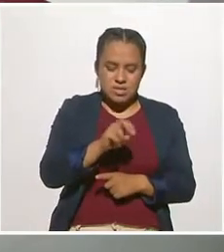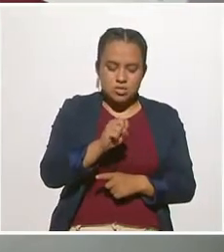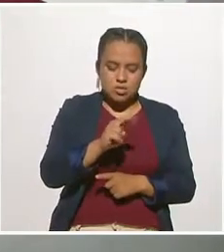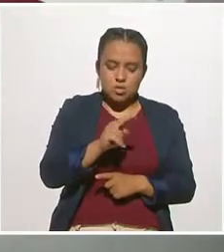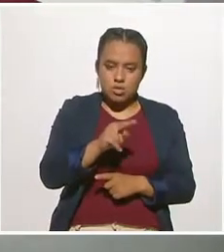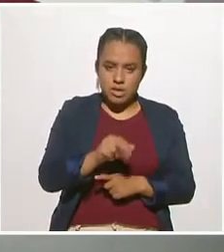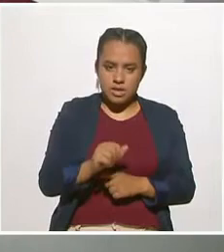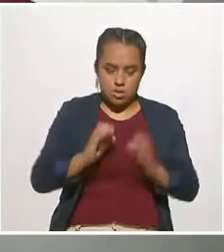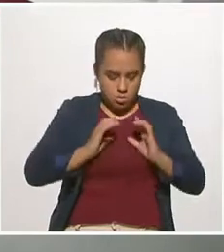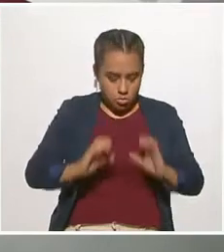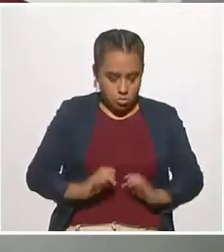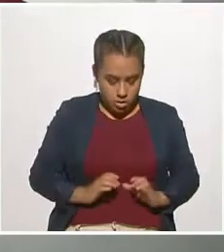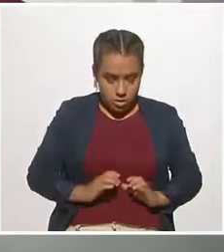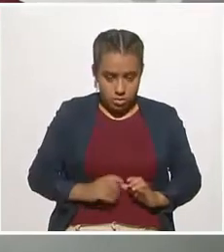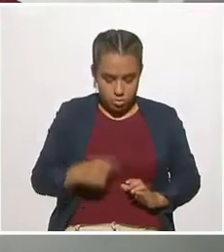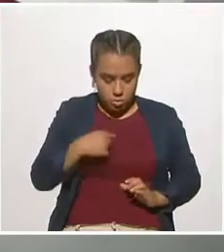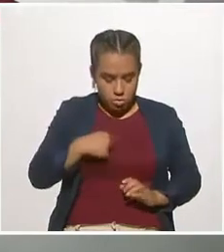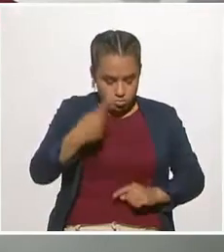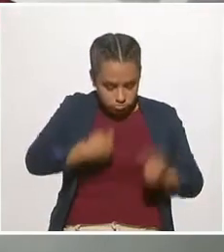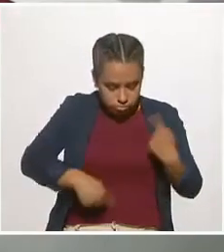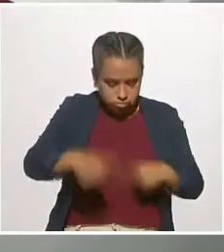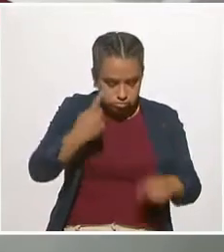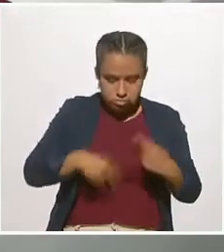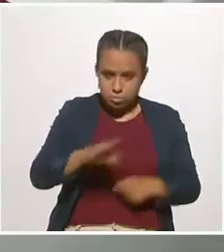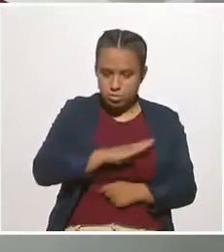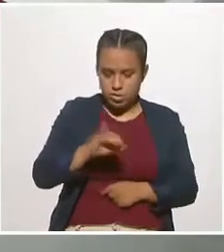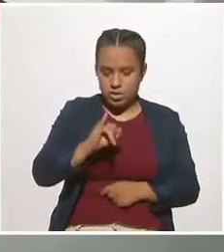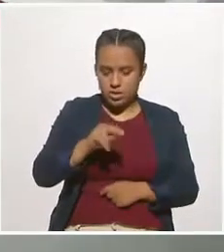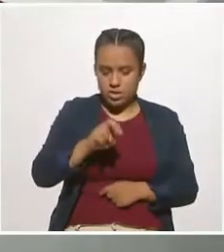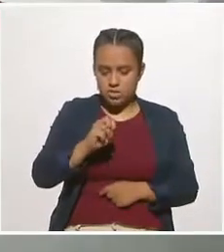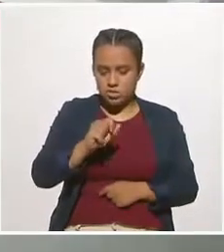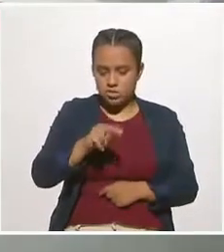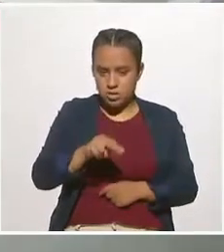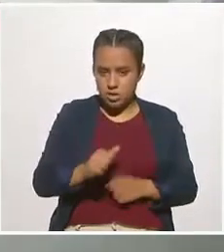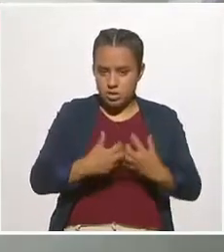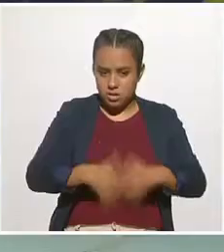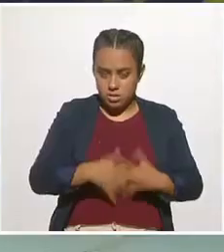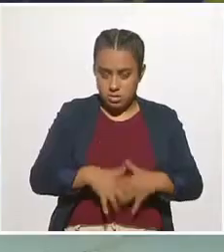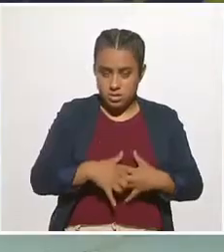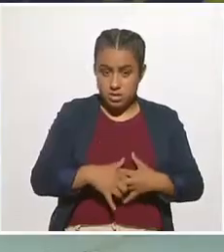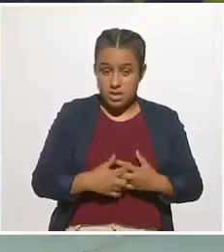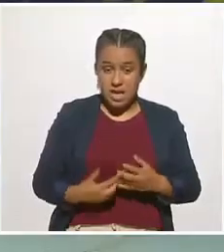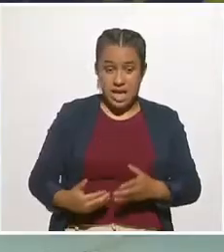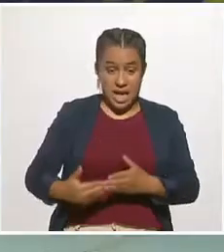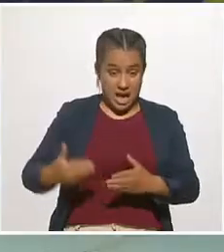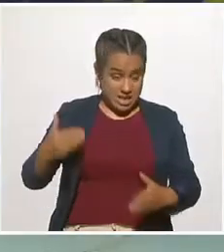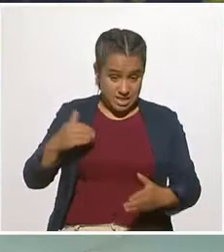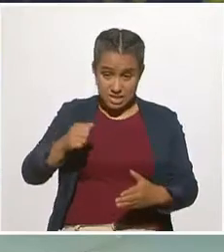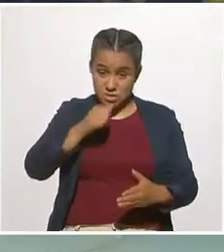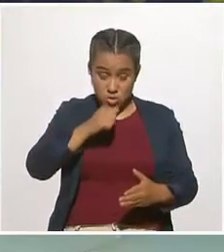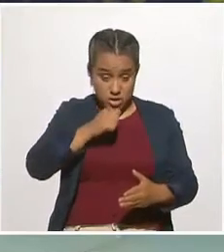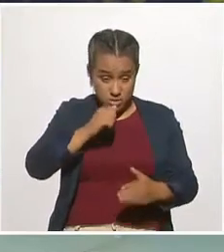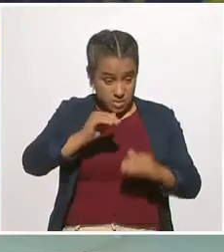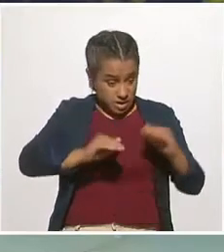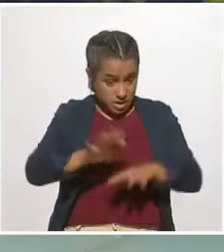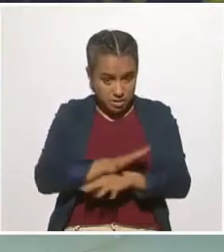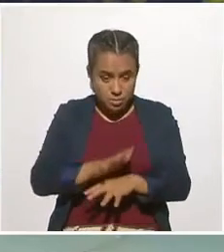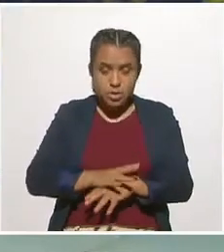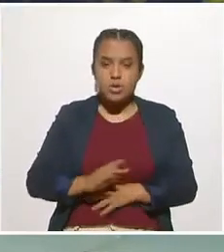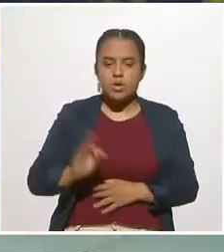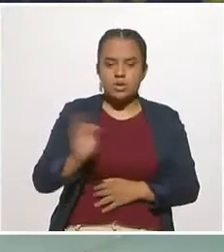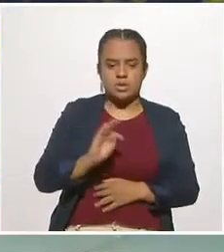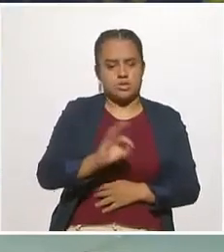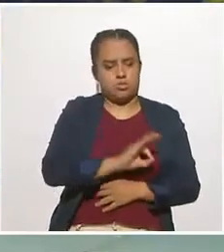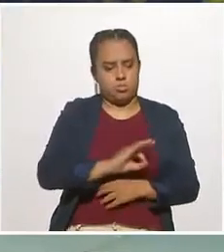propia insulina. Y con eso, desde antes de siquiera empezar a tener alteraciones, podemos mantener nuestros niveles